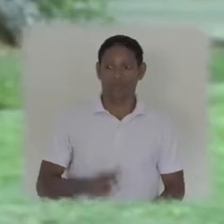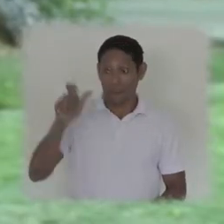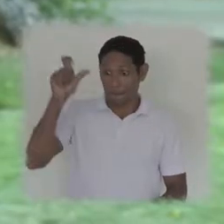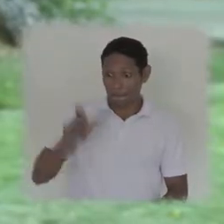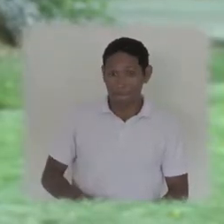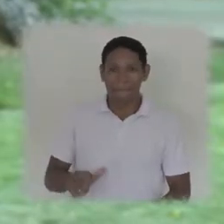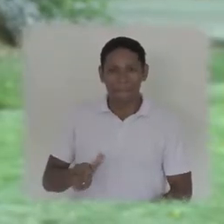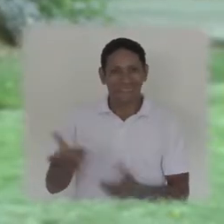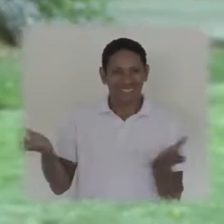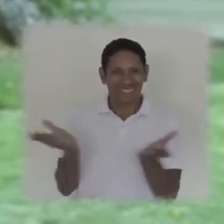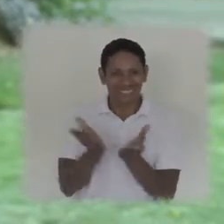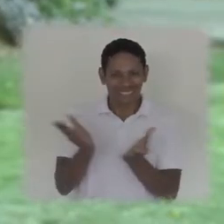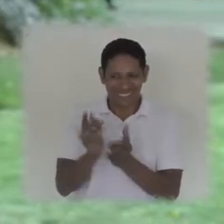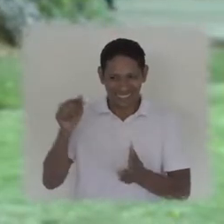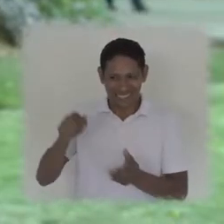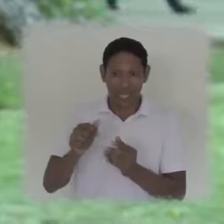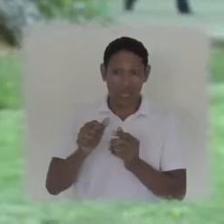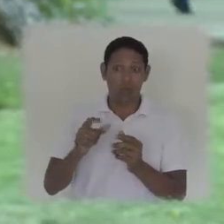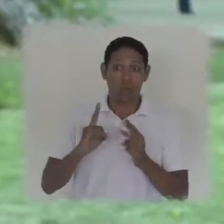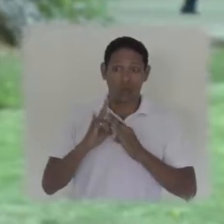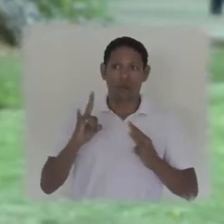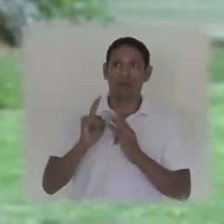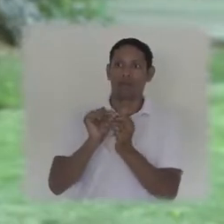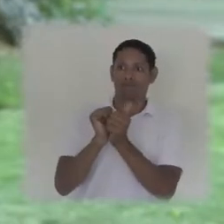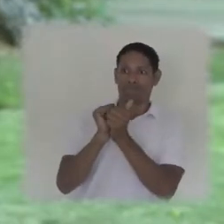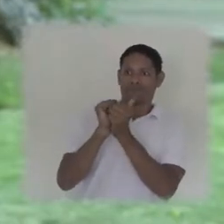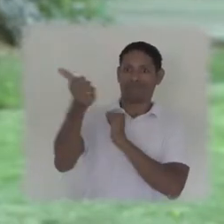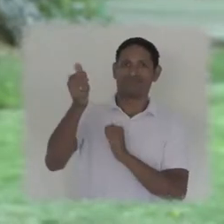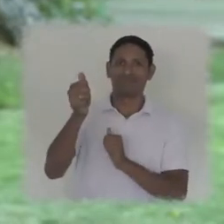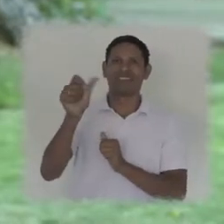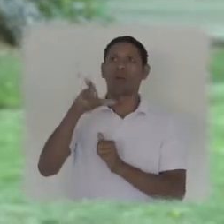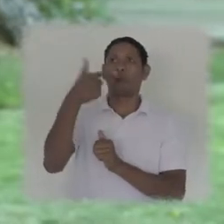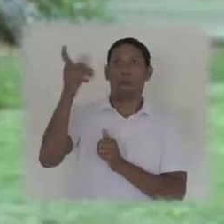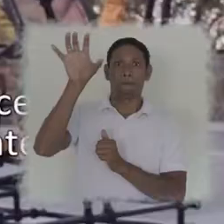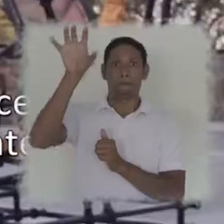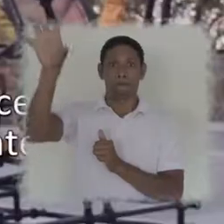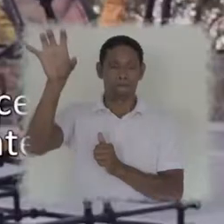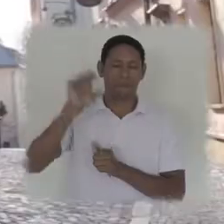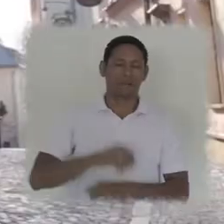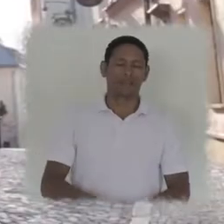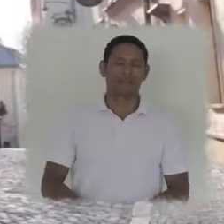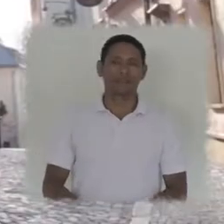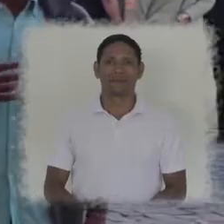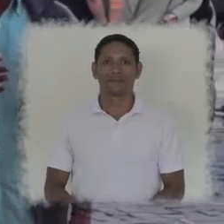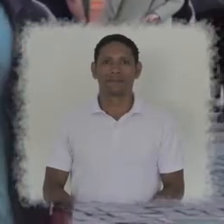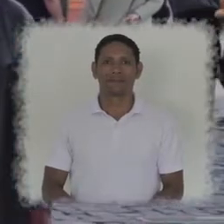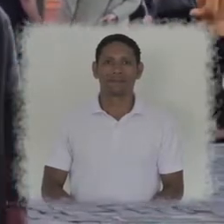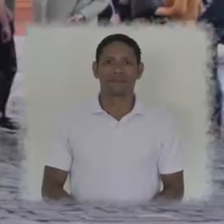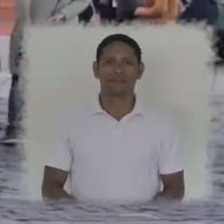Estudiante afrocolombiano de UniMagdalena protagoniza intercambio académico en República Checa.